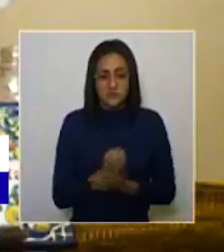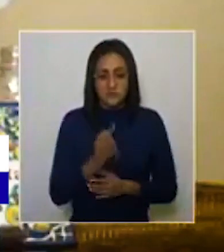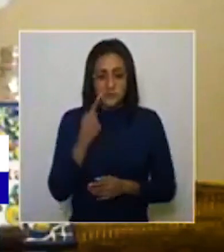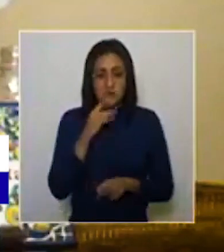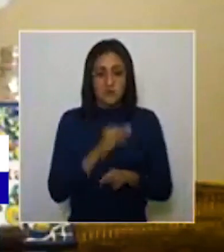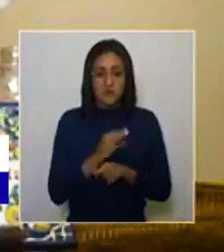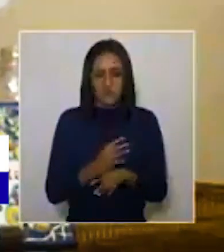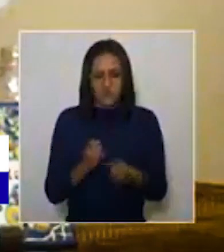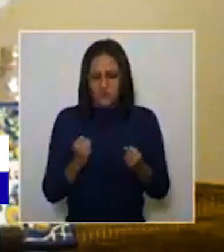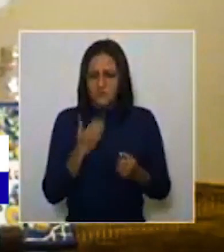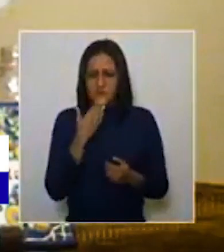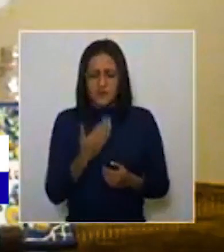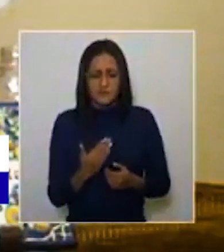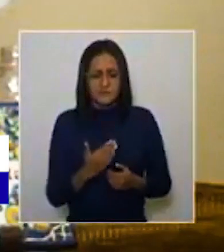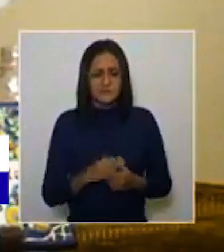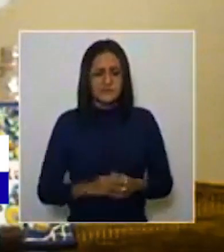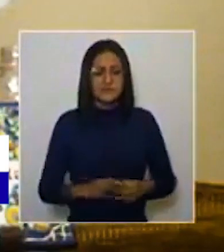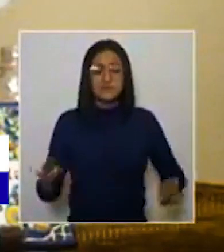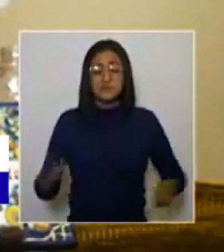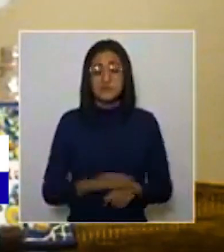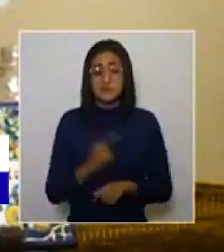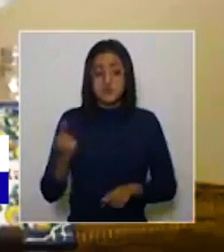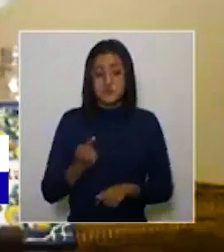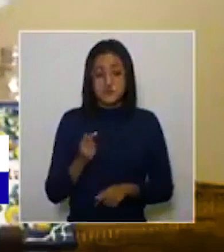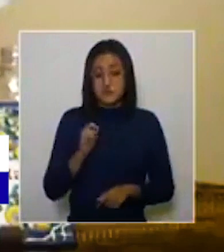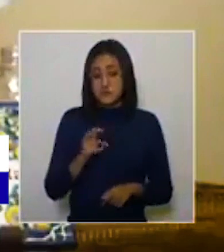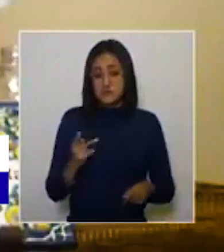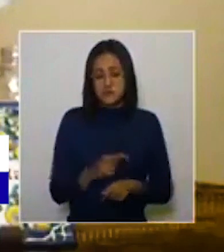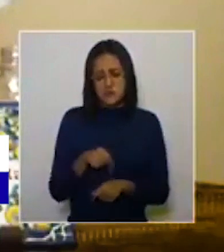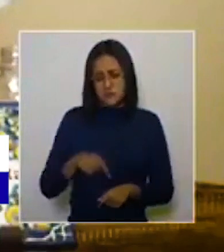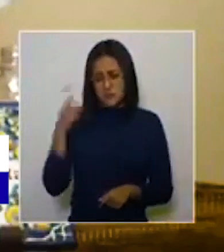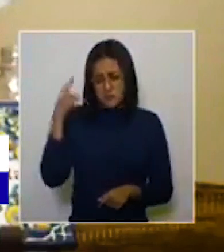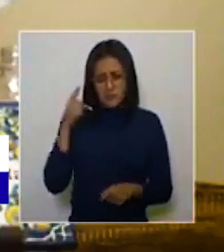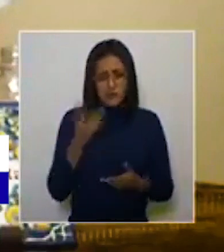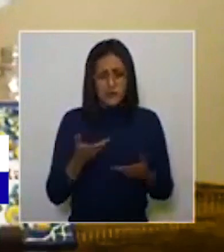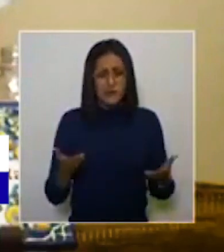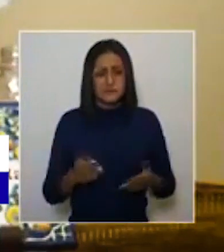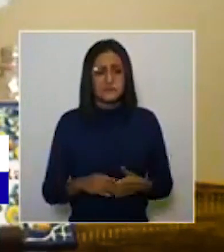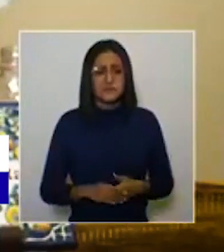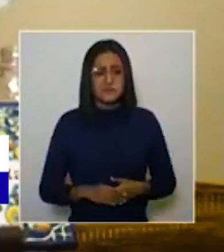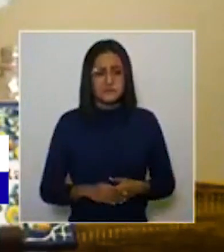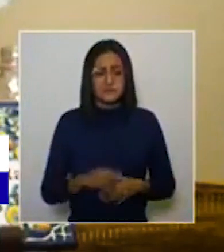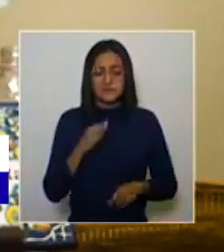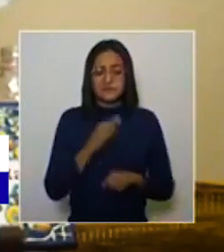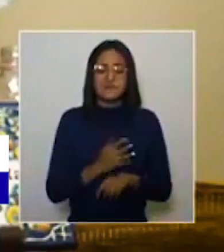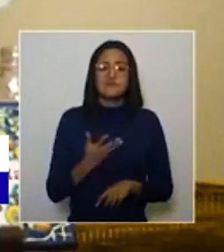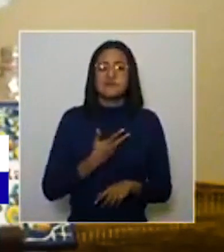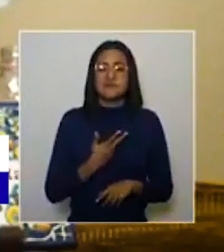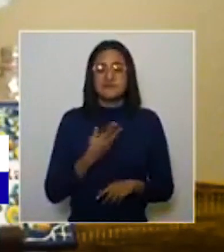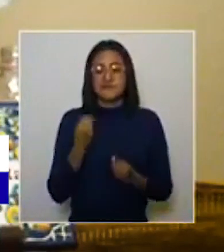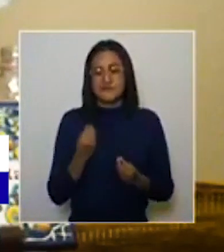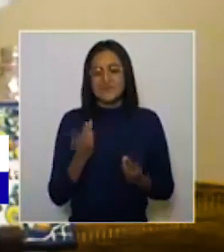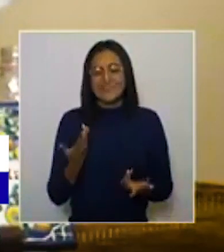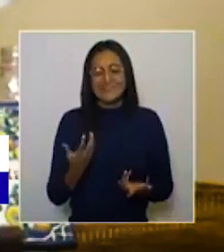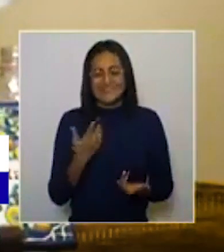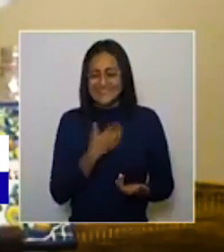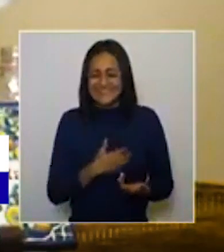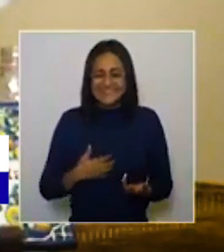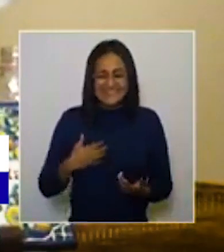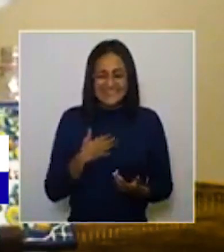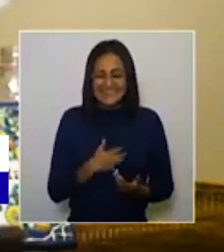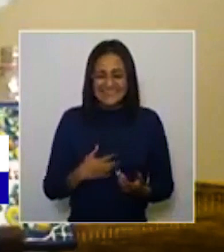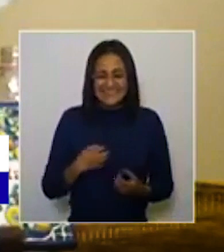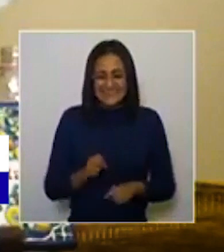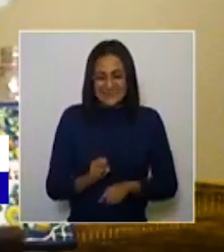fuerte porque es parte de lo que está pasando a pola estamos llenos de emoción en todas las